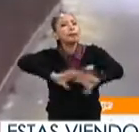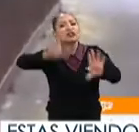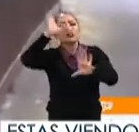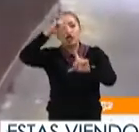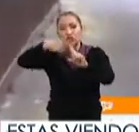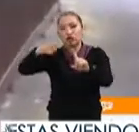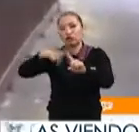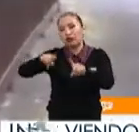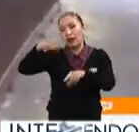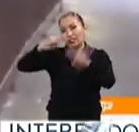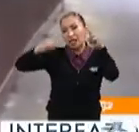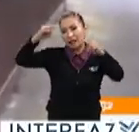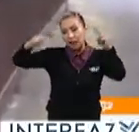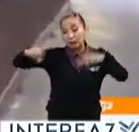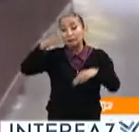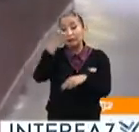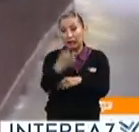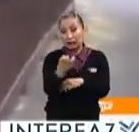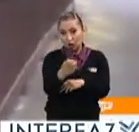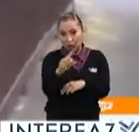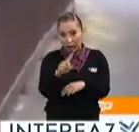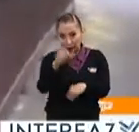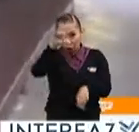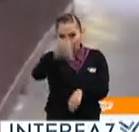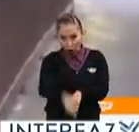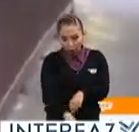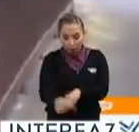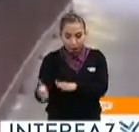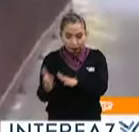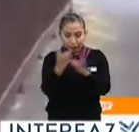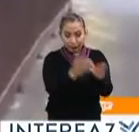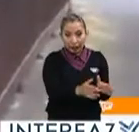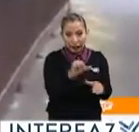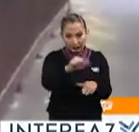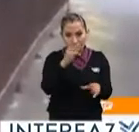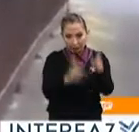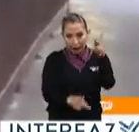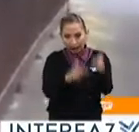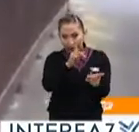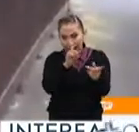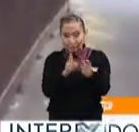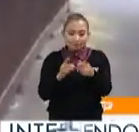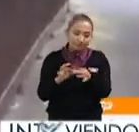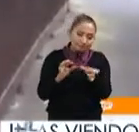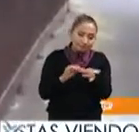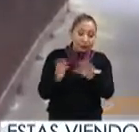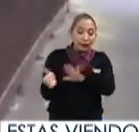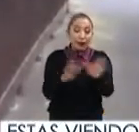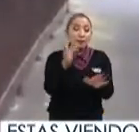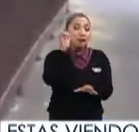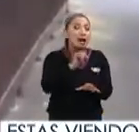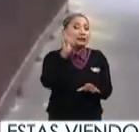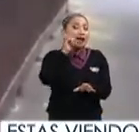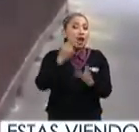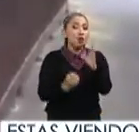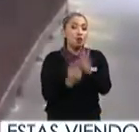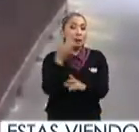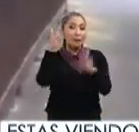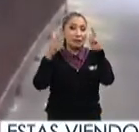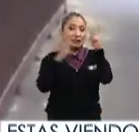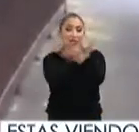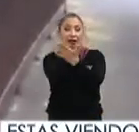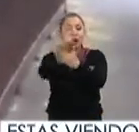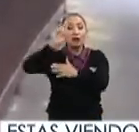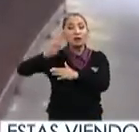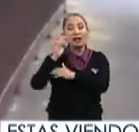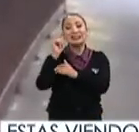sus diferentes niveles. Esto sería el día de hoy, tendremos estas charlas y bueno, ya mañana será una nueva visita a la